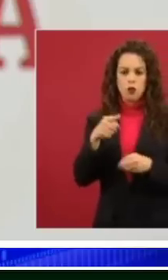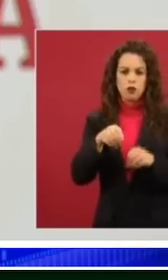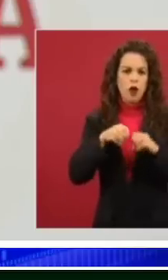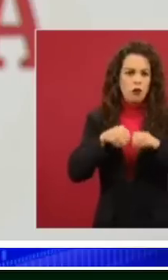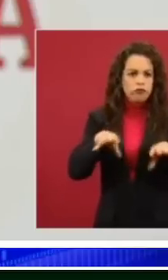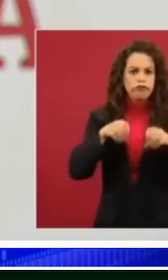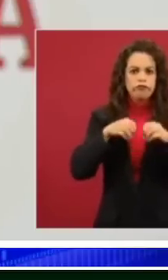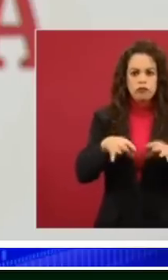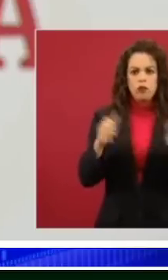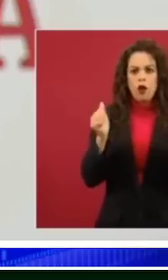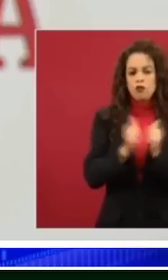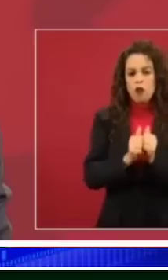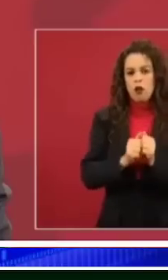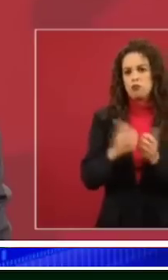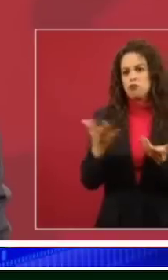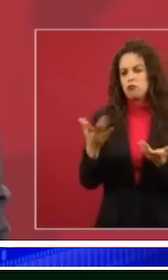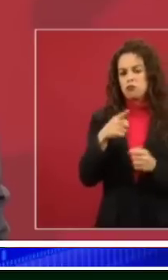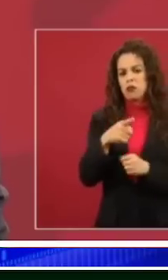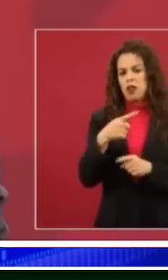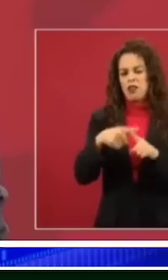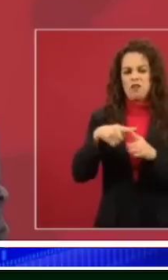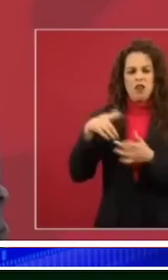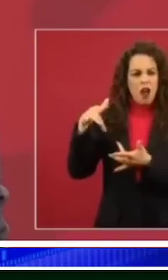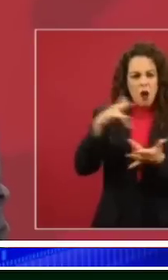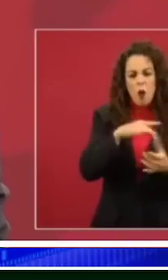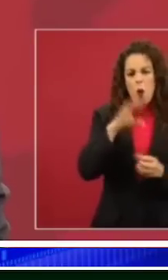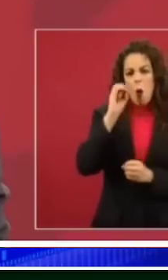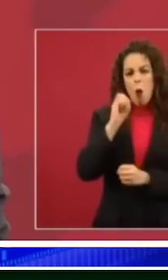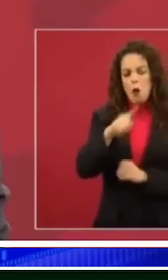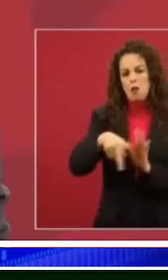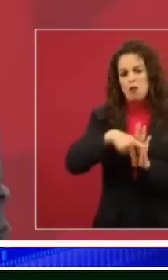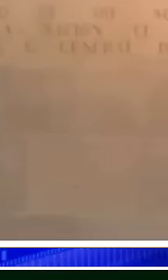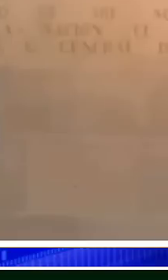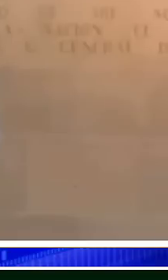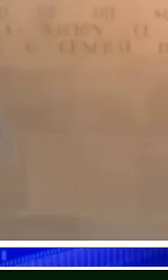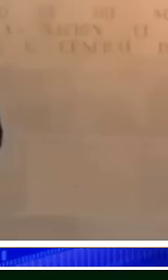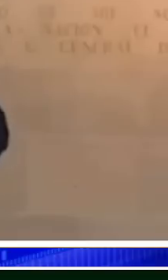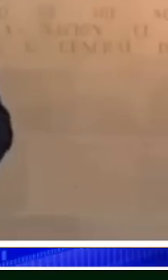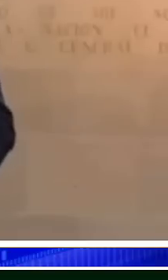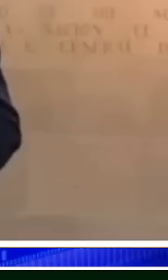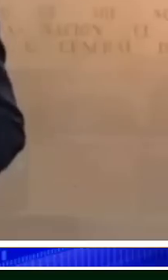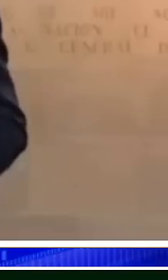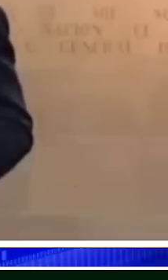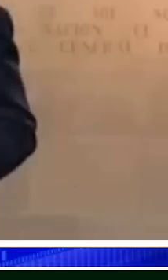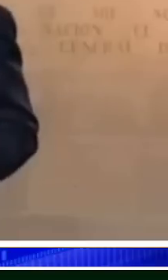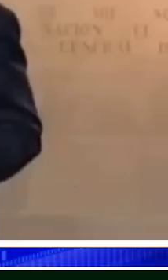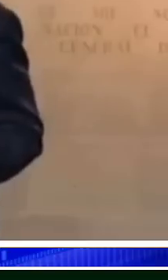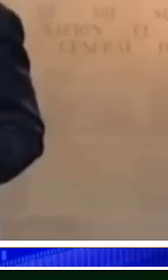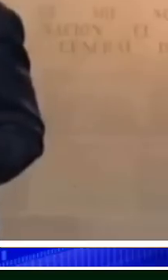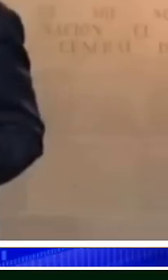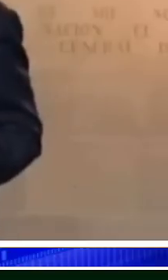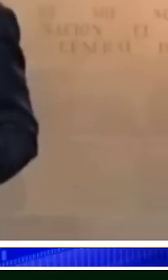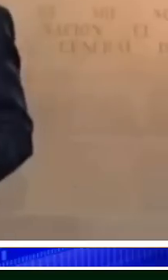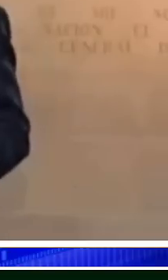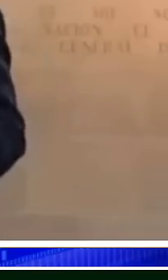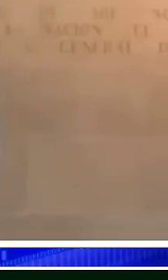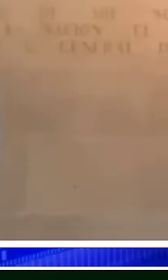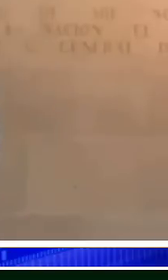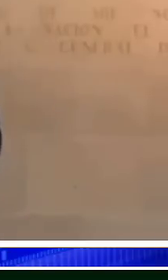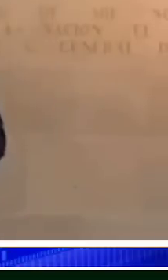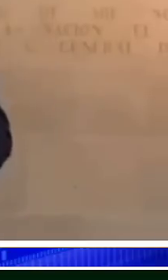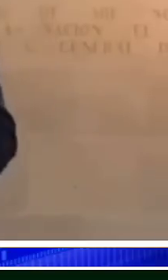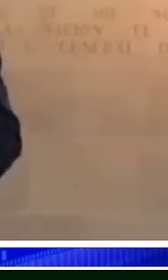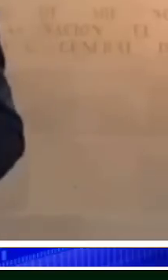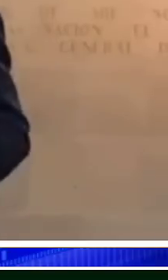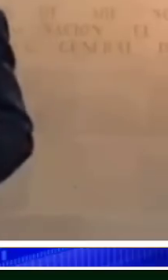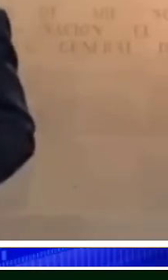de esta reforma que suma la guardia nacional a la secretaría de la defensa de esto vamos a platicar el día de hoy Porque es increíble lo que estamos viendo